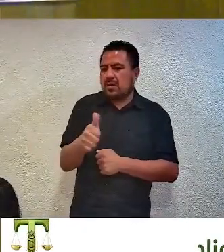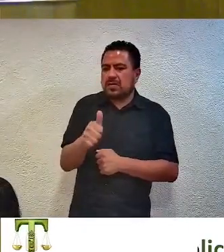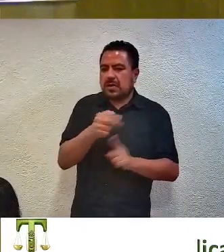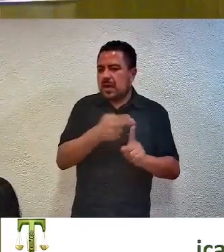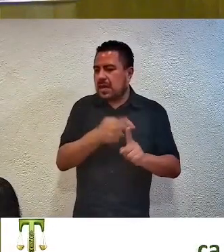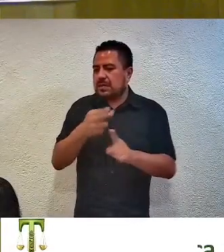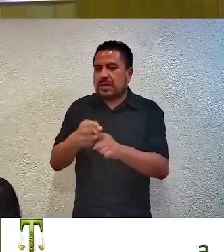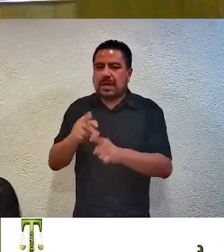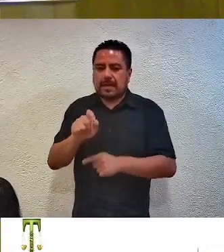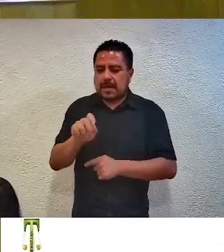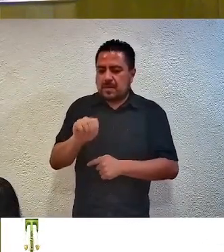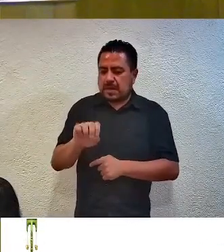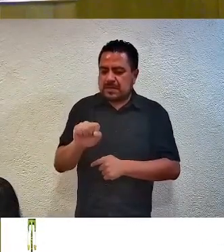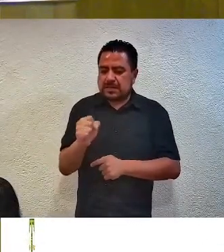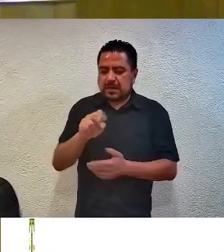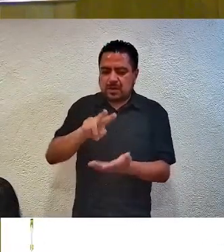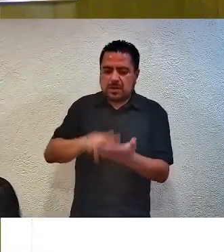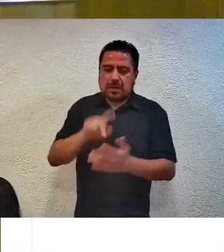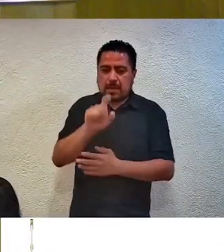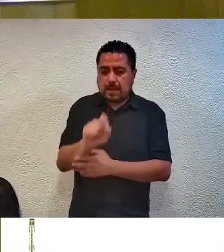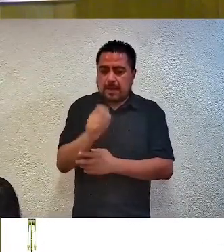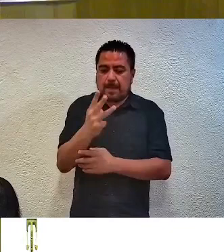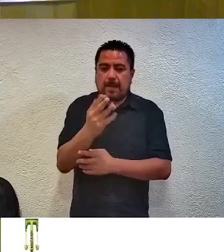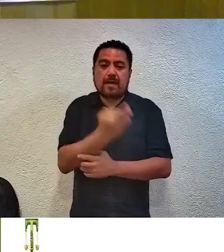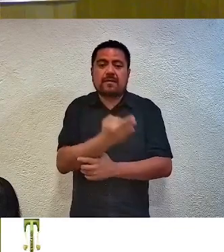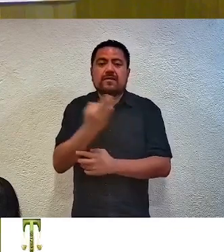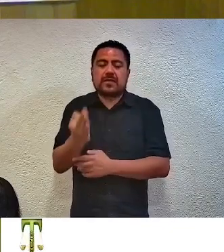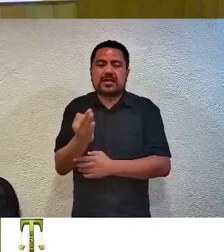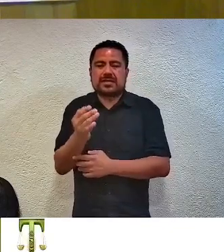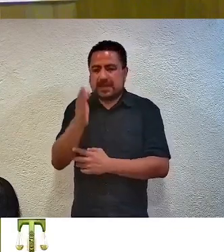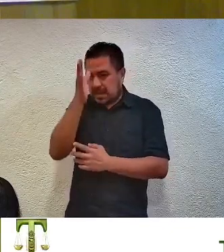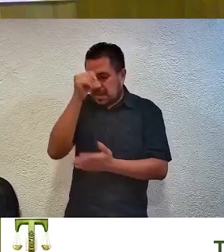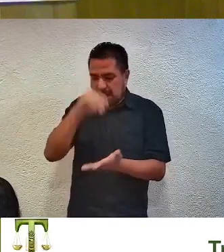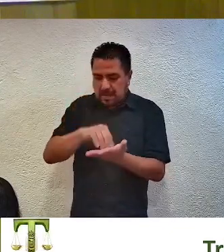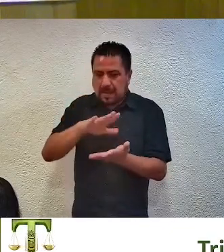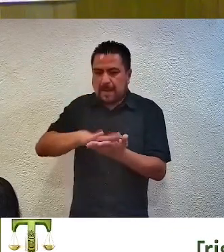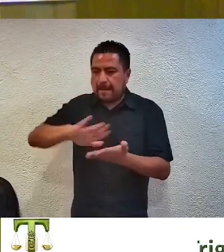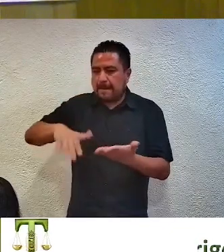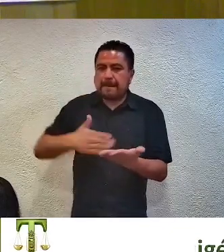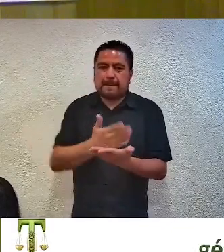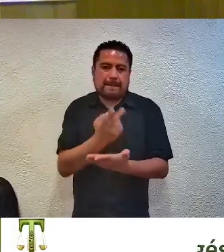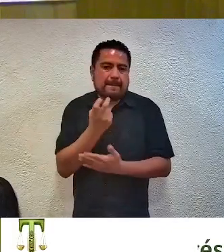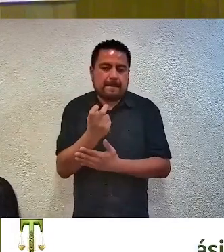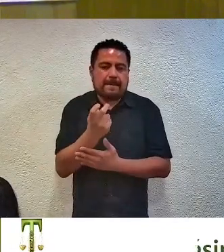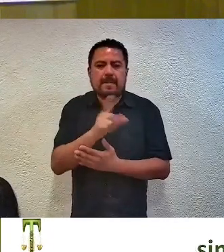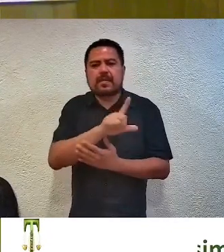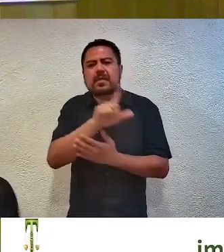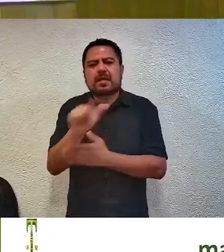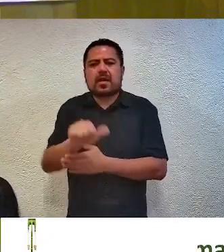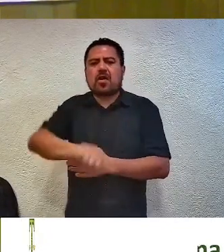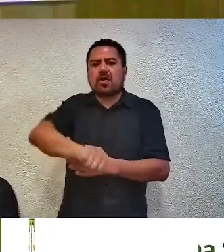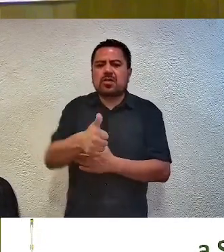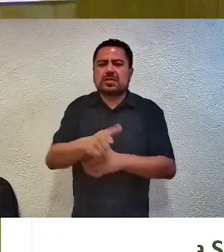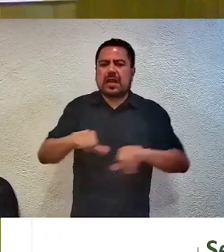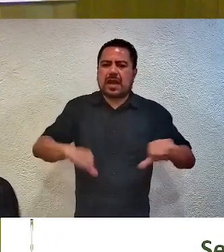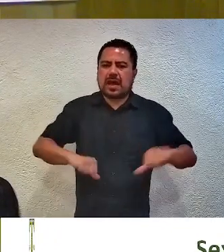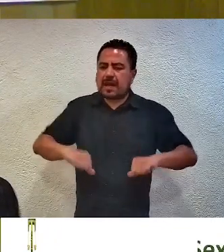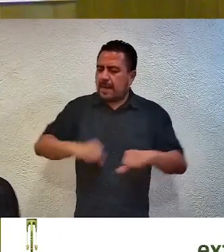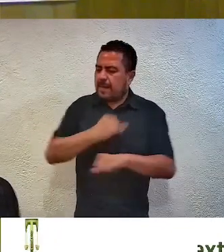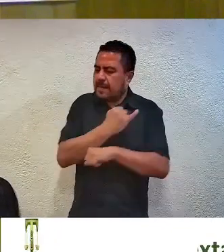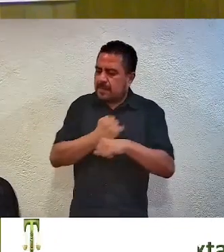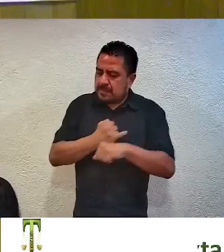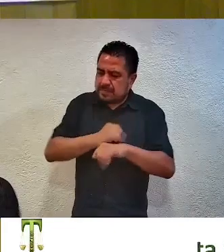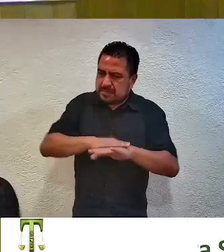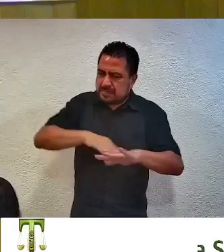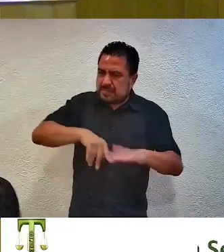29 de septiembre del 2023, fecha de la emisión del acuerdo combatido, llevó a cabo 11 actividades de investigación